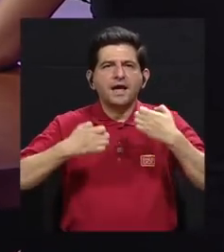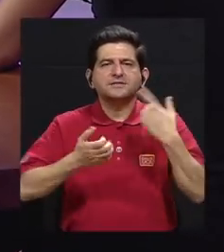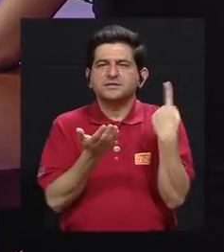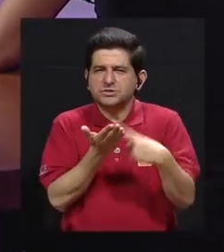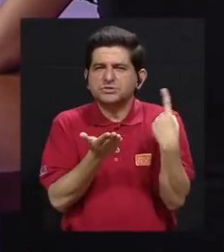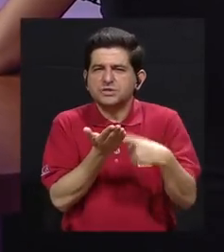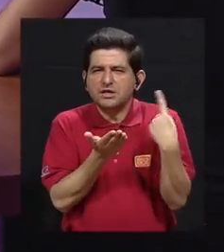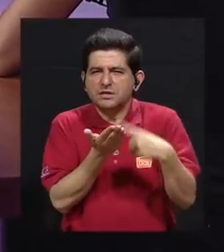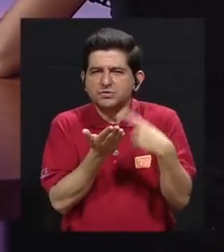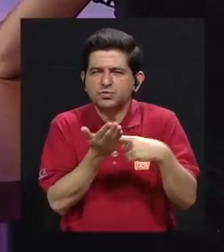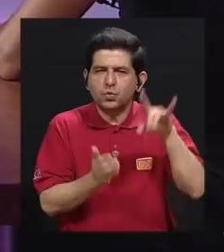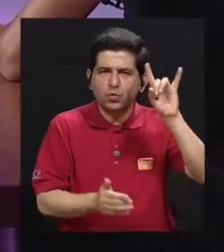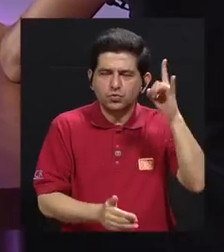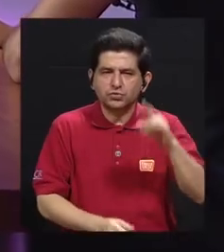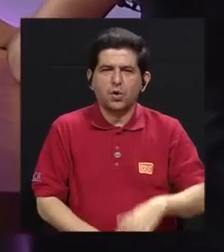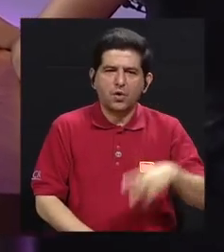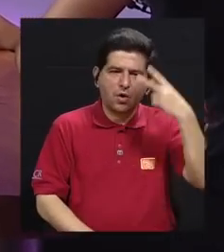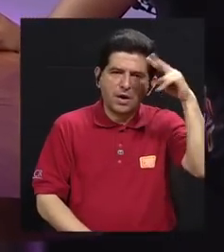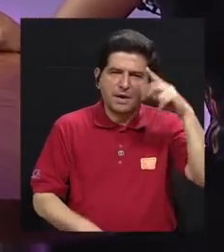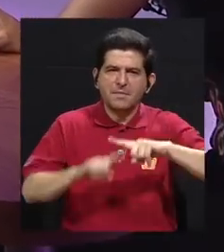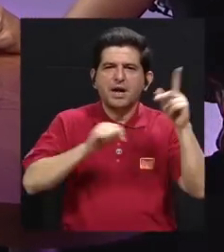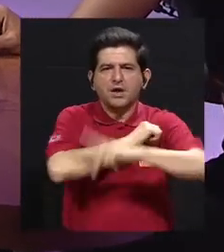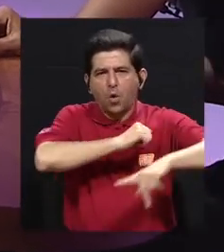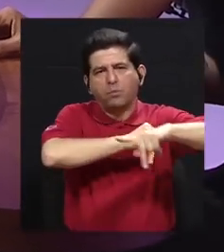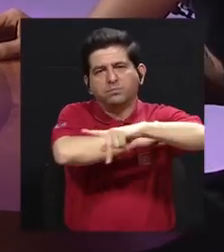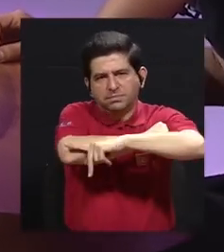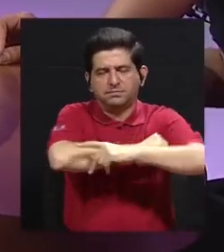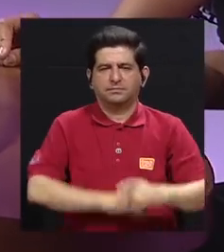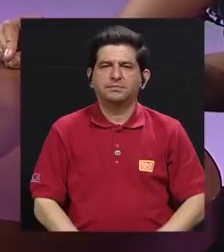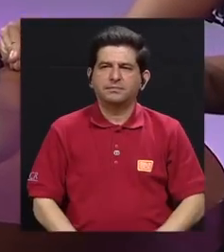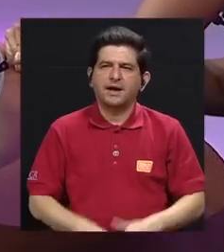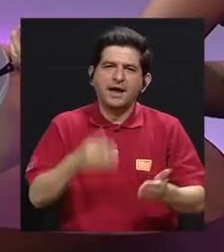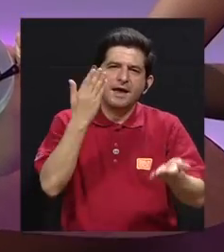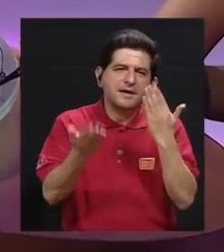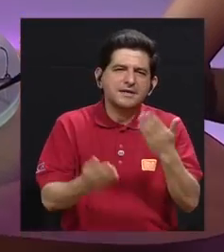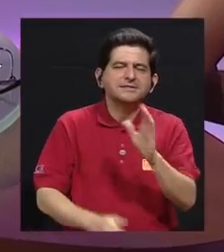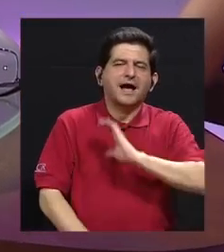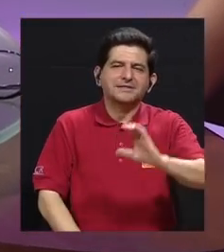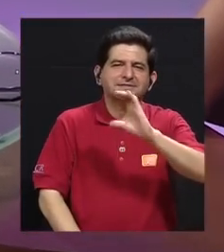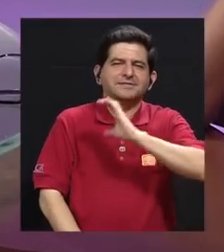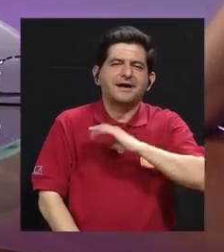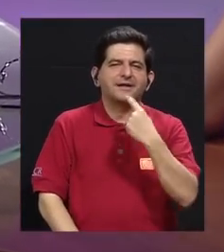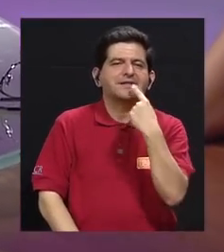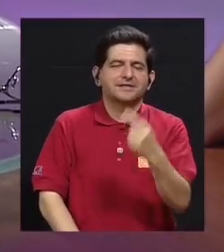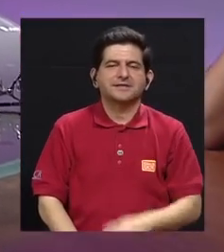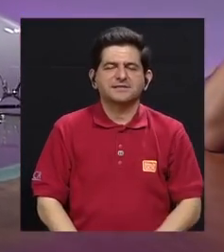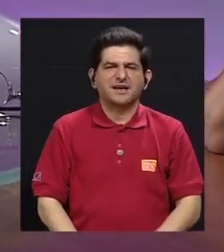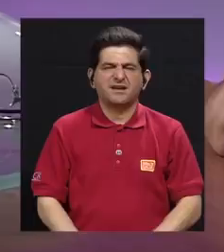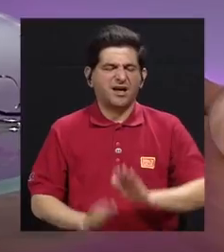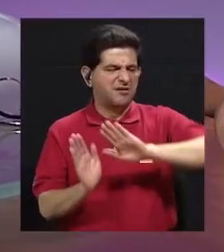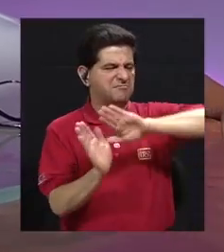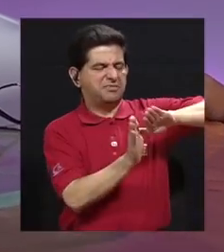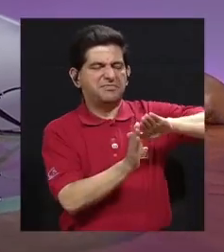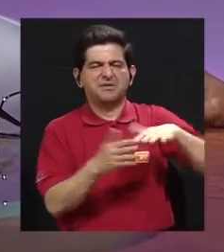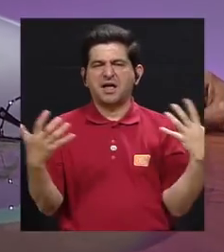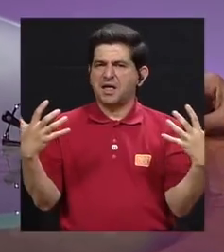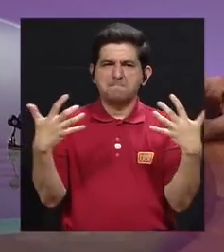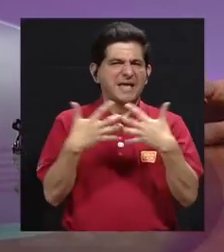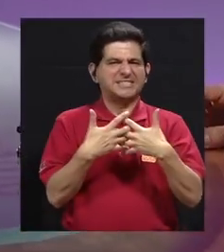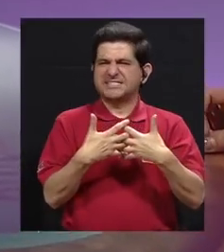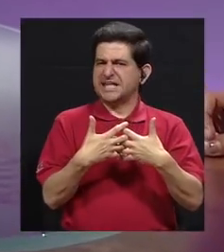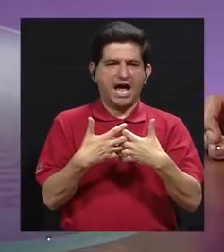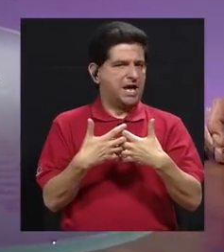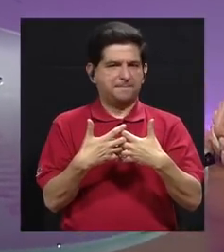una discusión en Bolivia, en México, en otros países, digamos, que se caracteriza por renegar